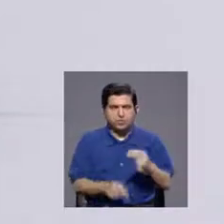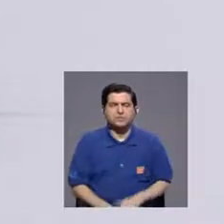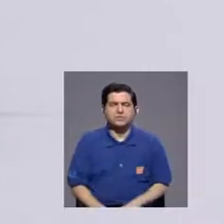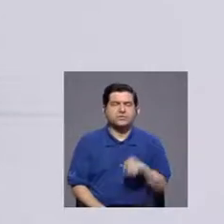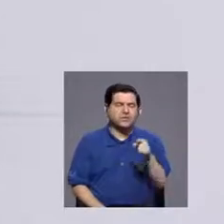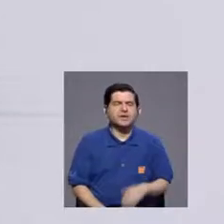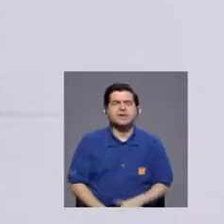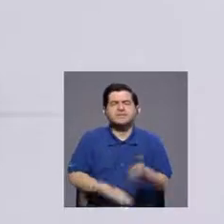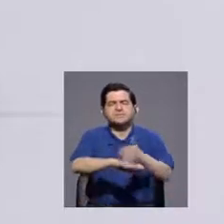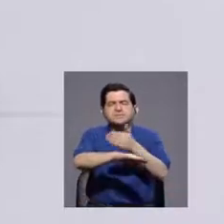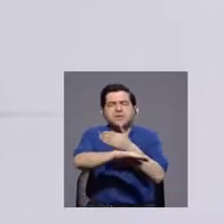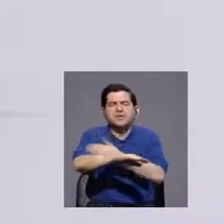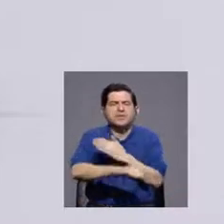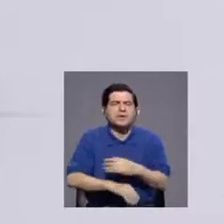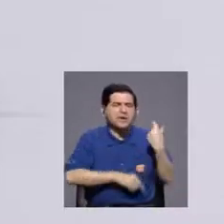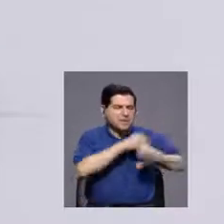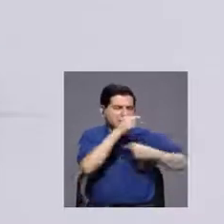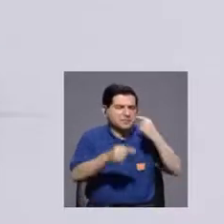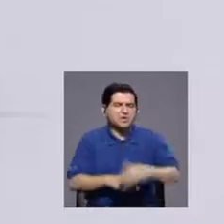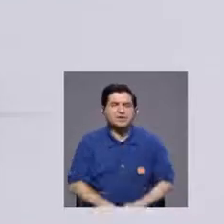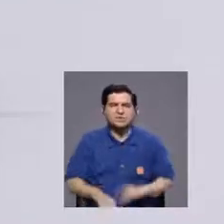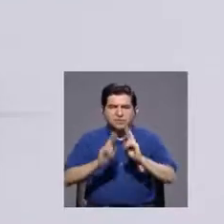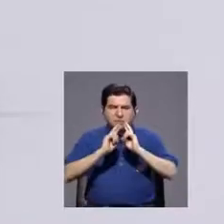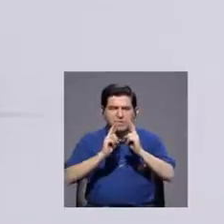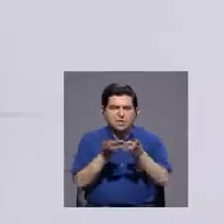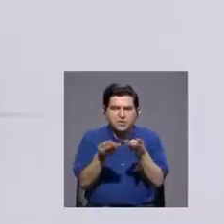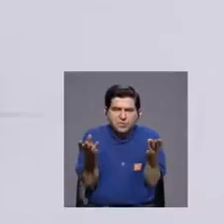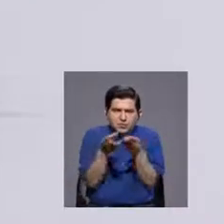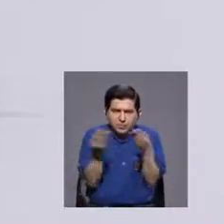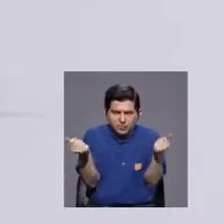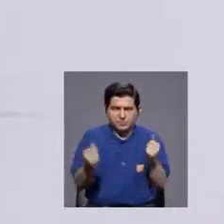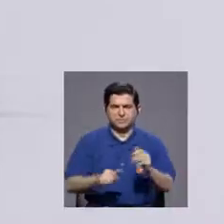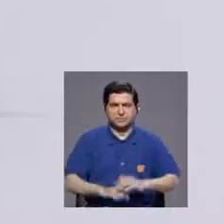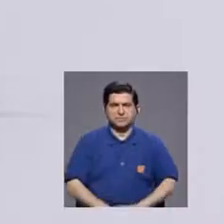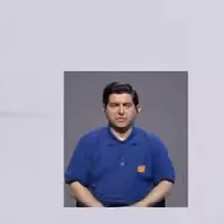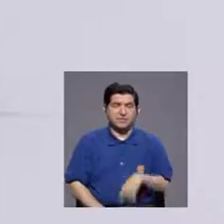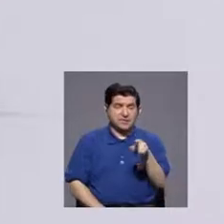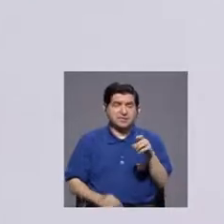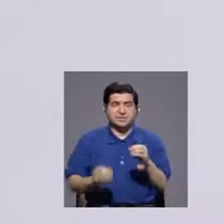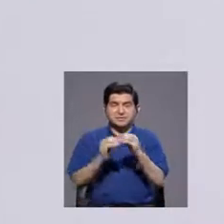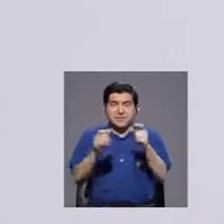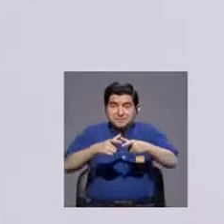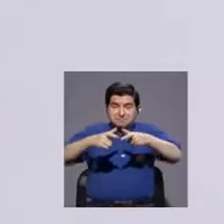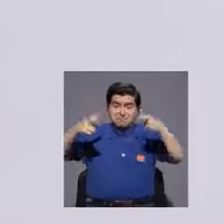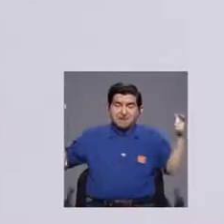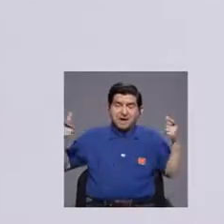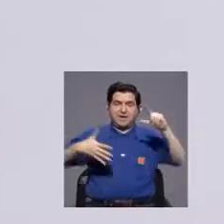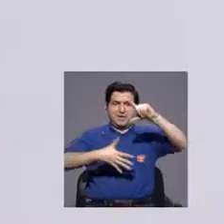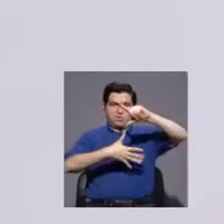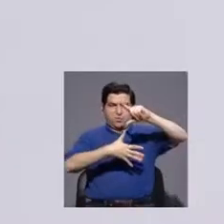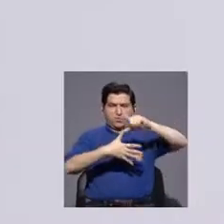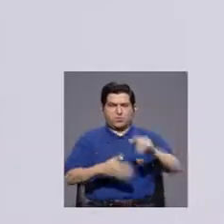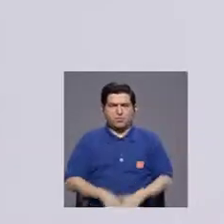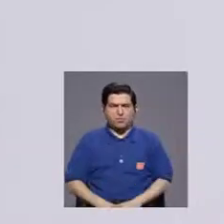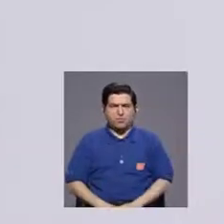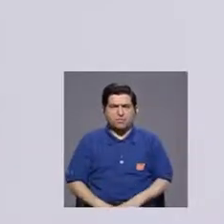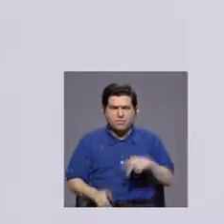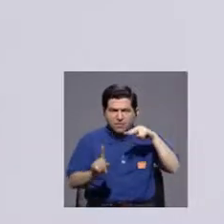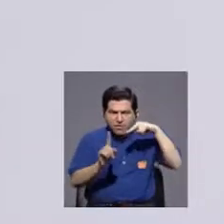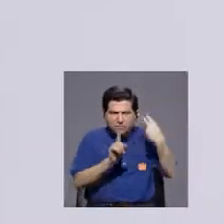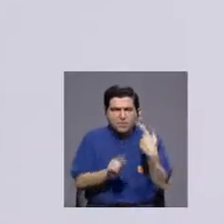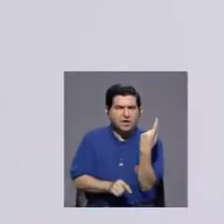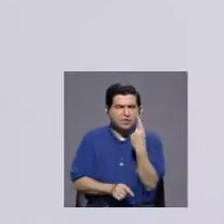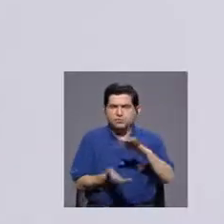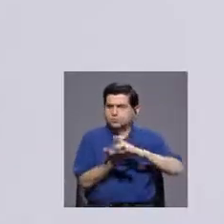mejoramiento genético para el rendimiento y la productividad es más macro a nivel latinoamericano porque enfoca no solo el arroz